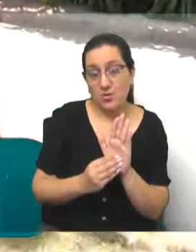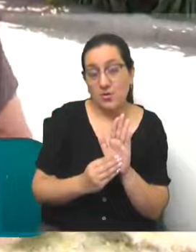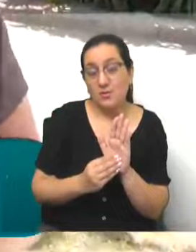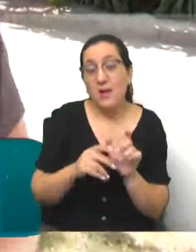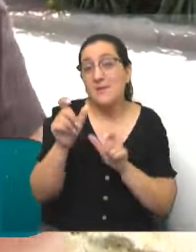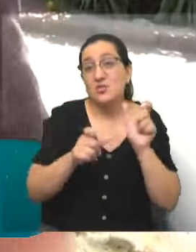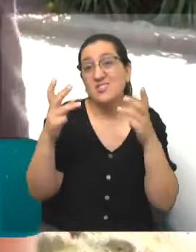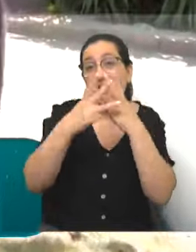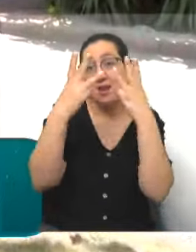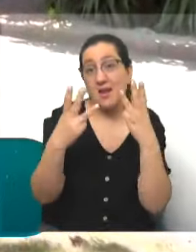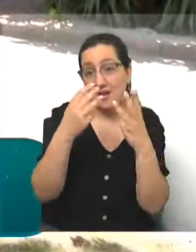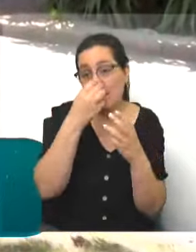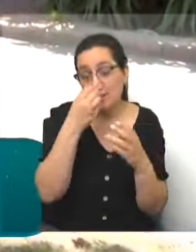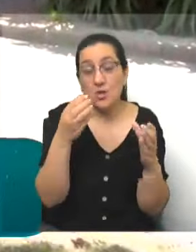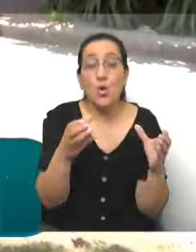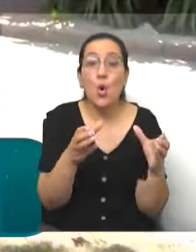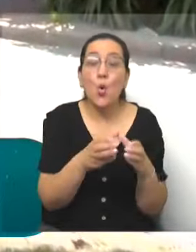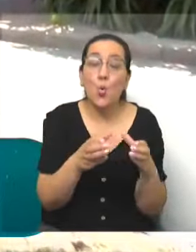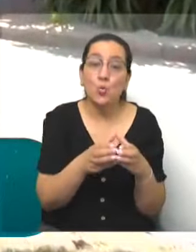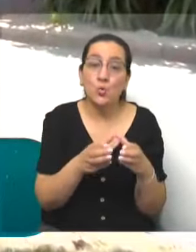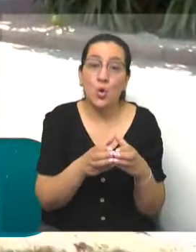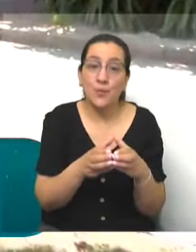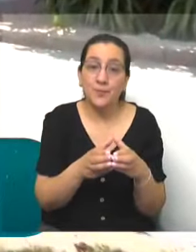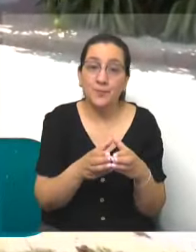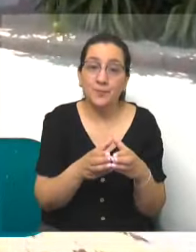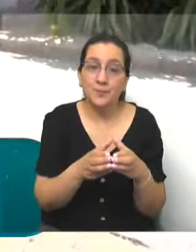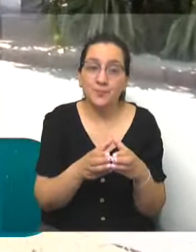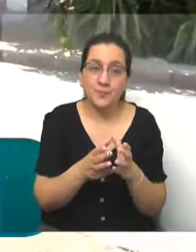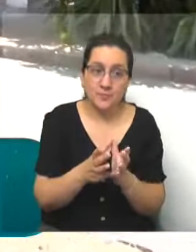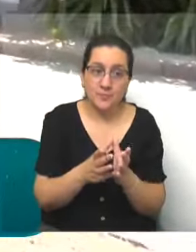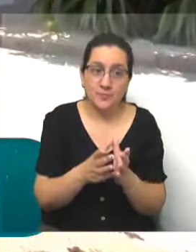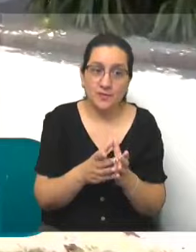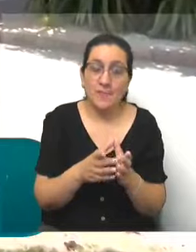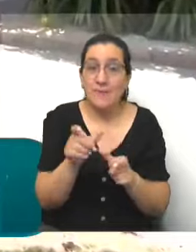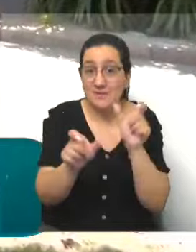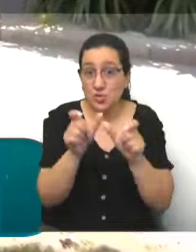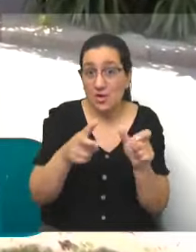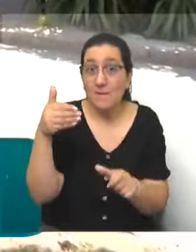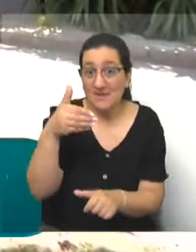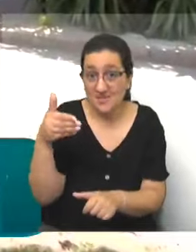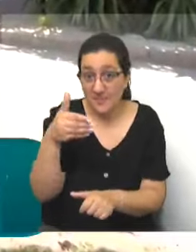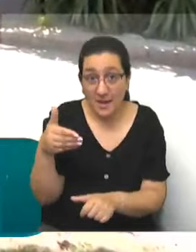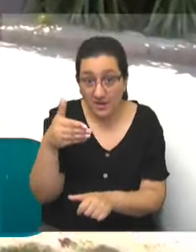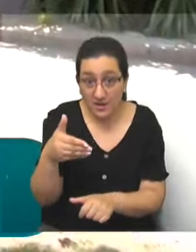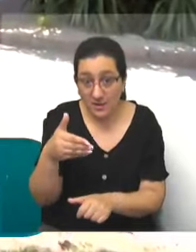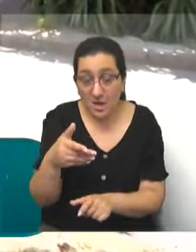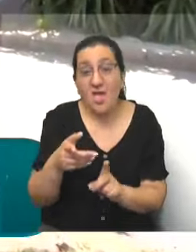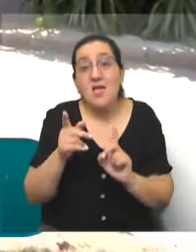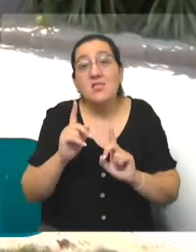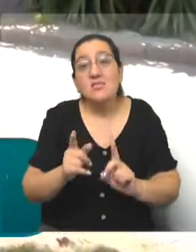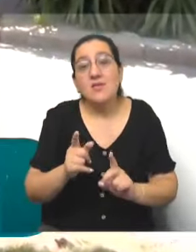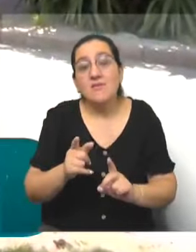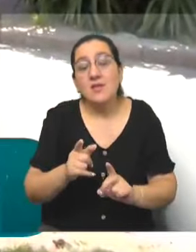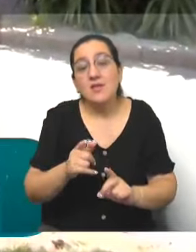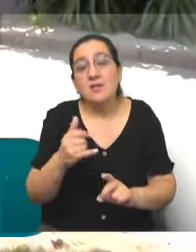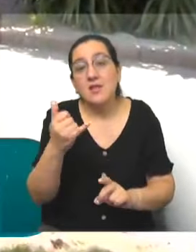general. Es decir, ese conjunto al cual va a participar de cierta encuesta debe